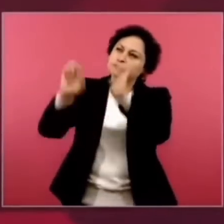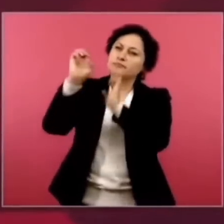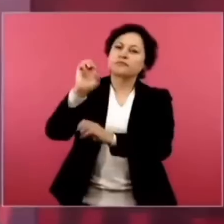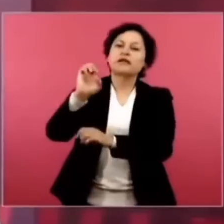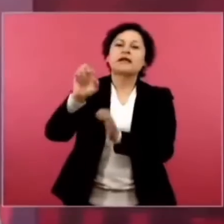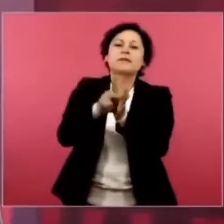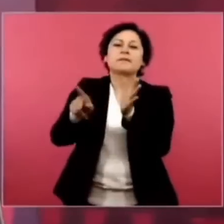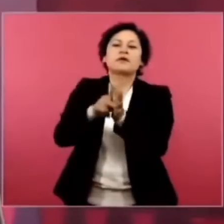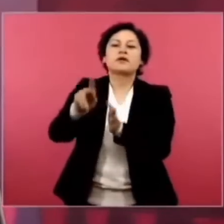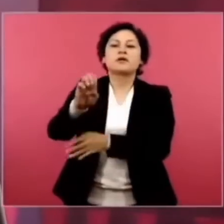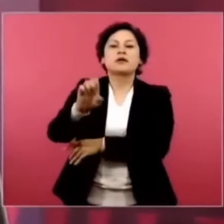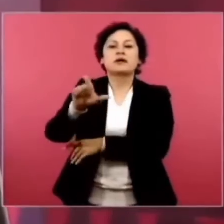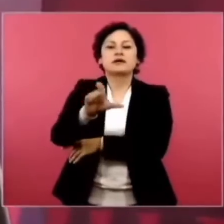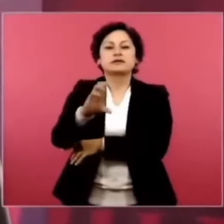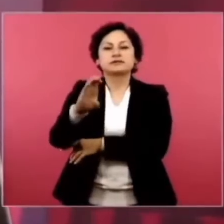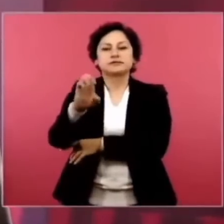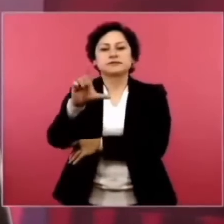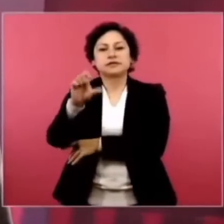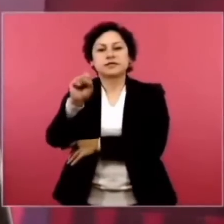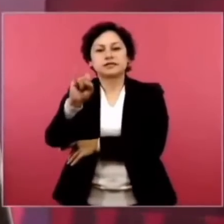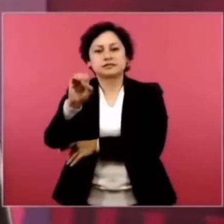de ahí se